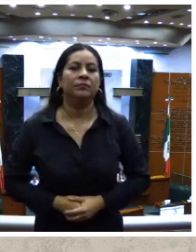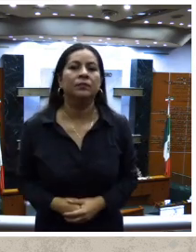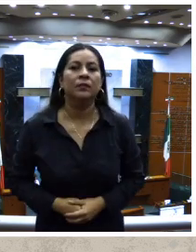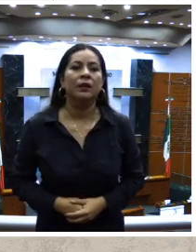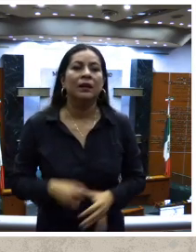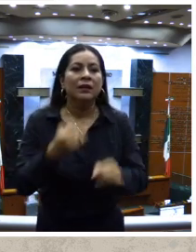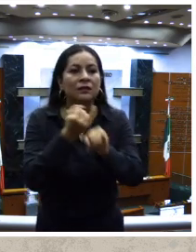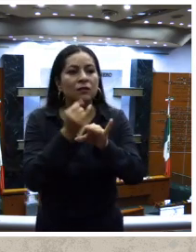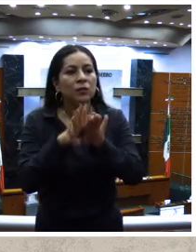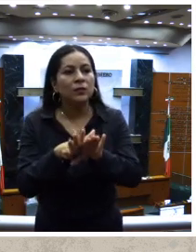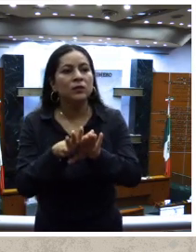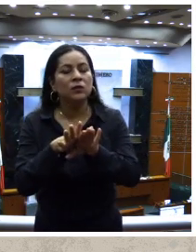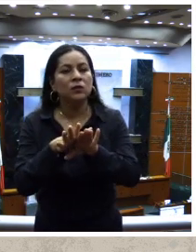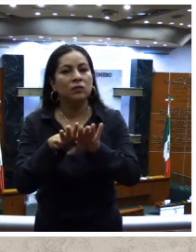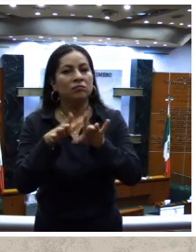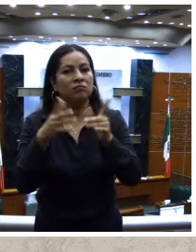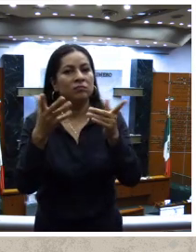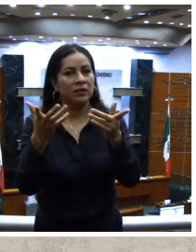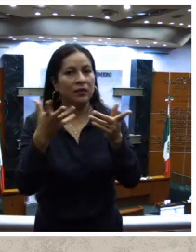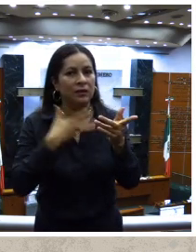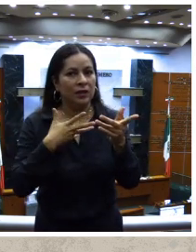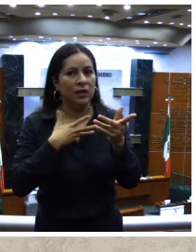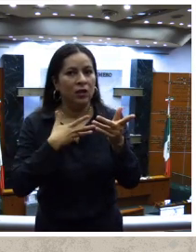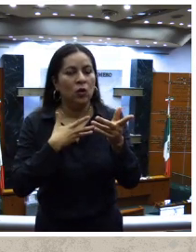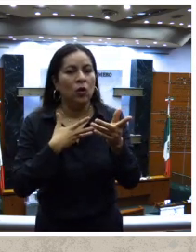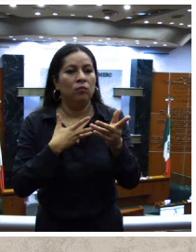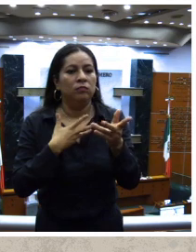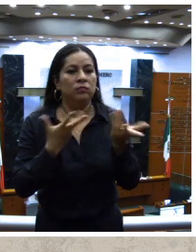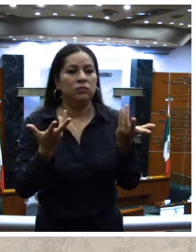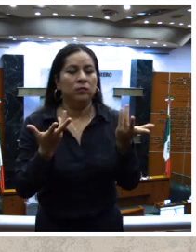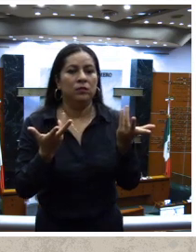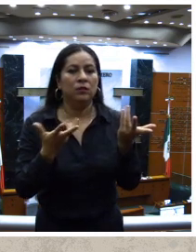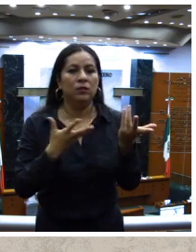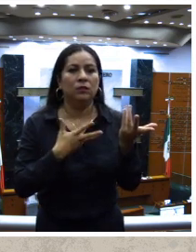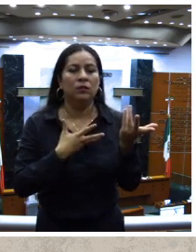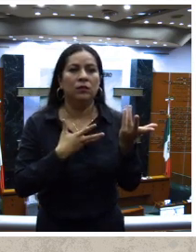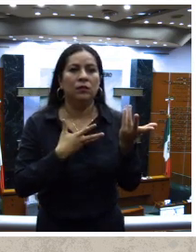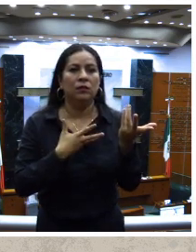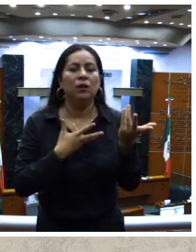Estos datos que voy a dar a conocer los